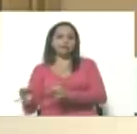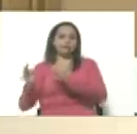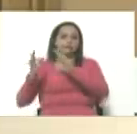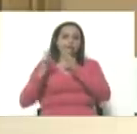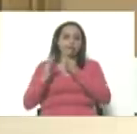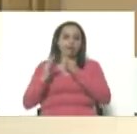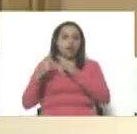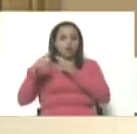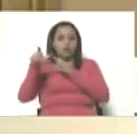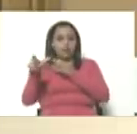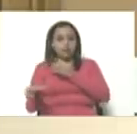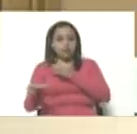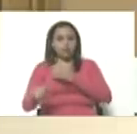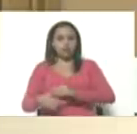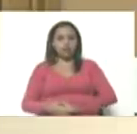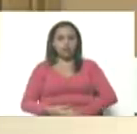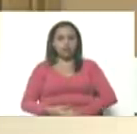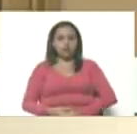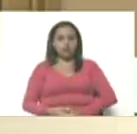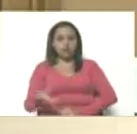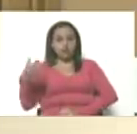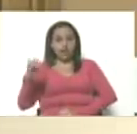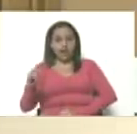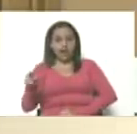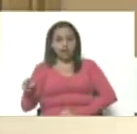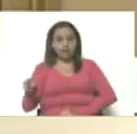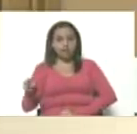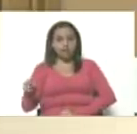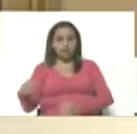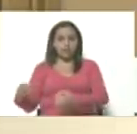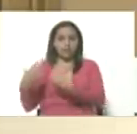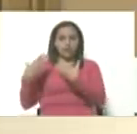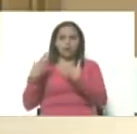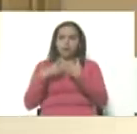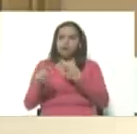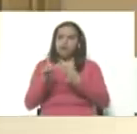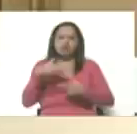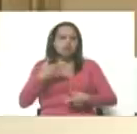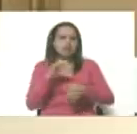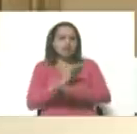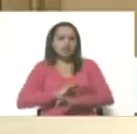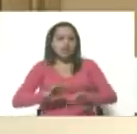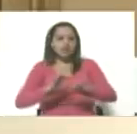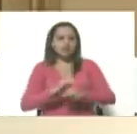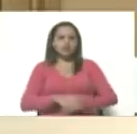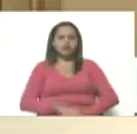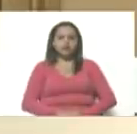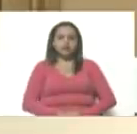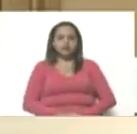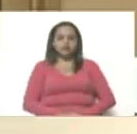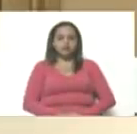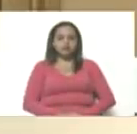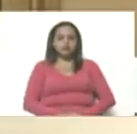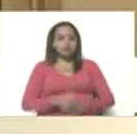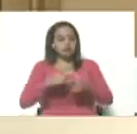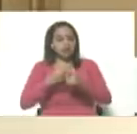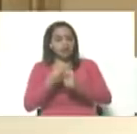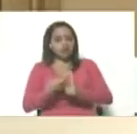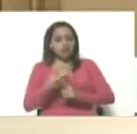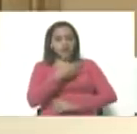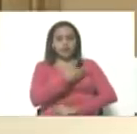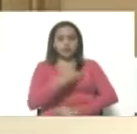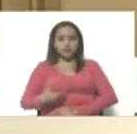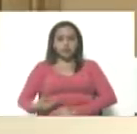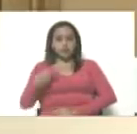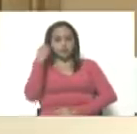por personas que son portadoras del virus, pero no tienen síntomas, los llamados asintomáticos. Así que, presidente,